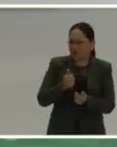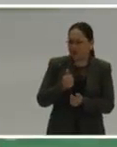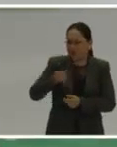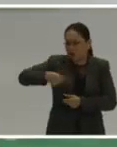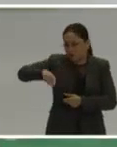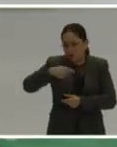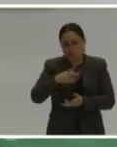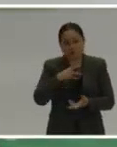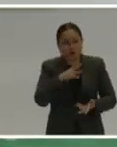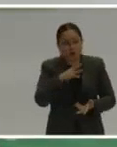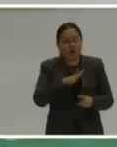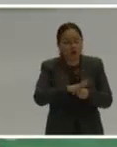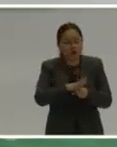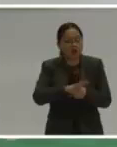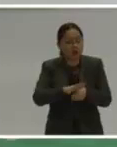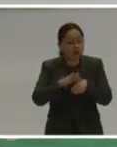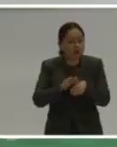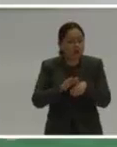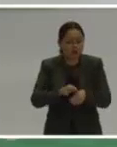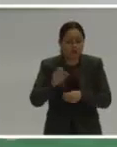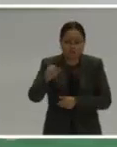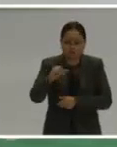nosotros, ¿se dan cuenta? Sin, o sea,